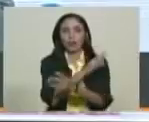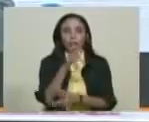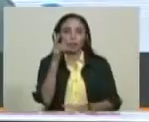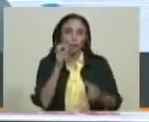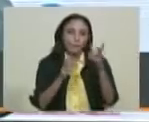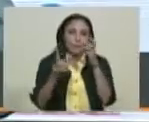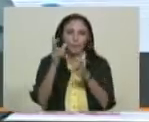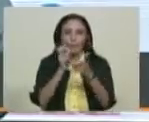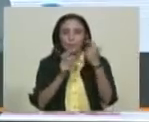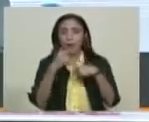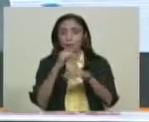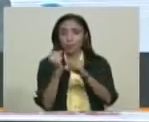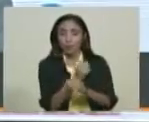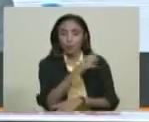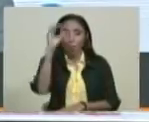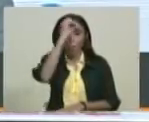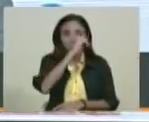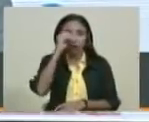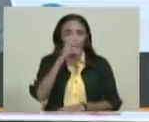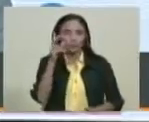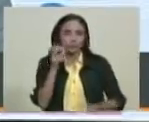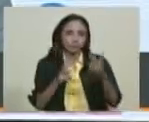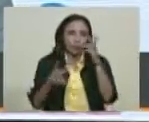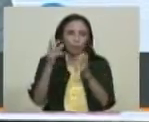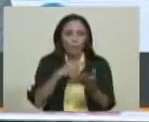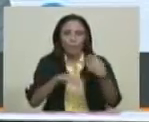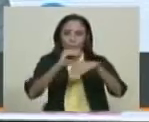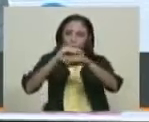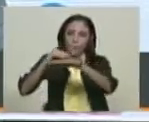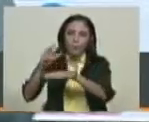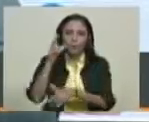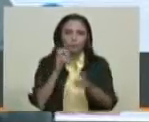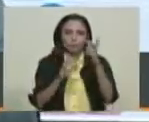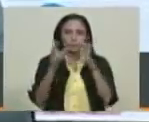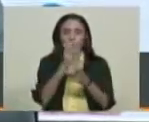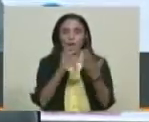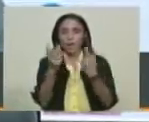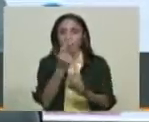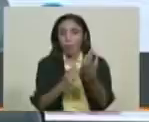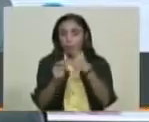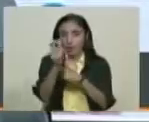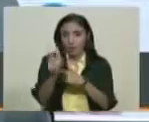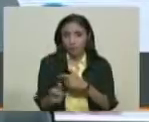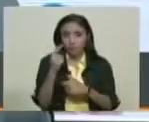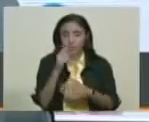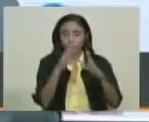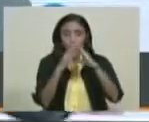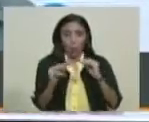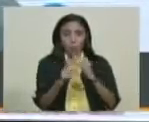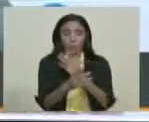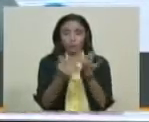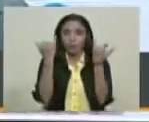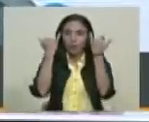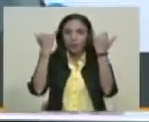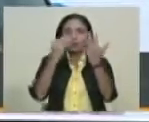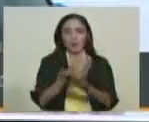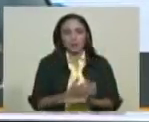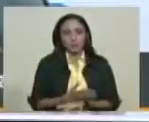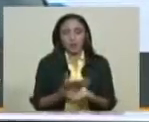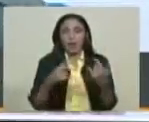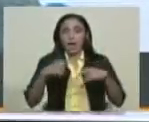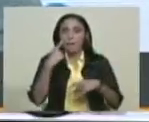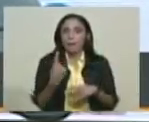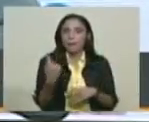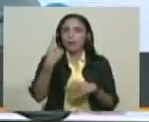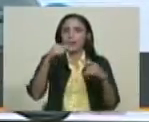escuchando a los trabajadores, escuchando a los sectores sociales, a los sectores económicos. Pero primera vez que Venezuela tiene